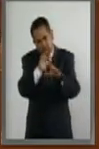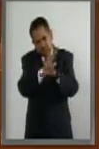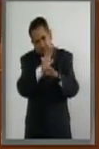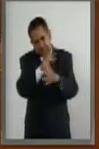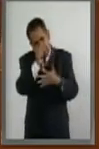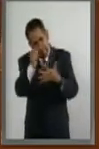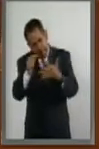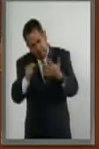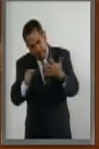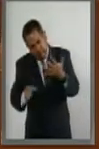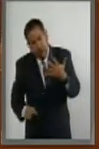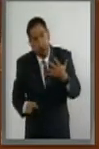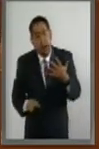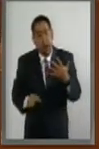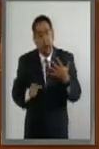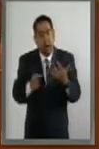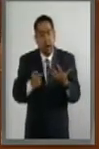hacen